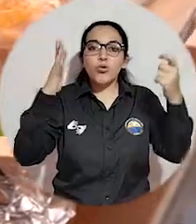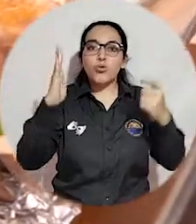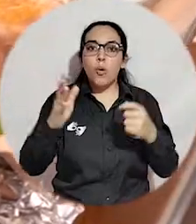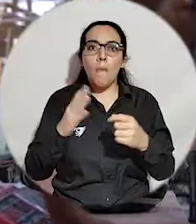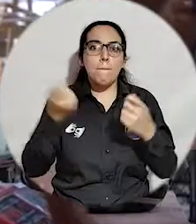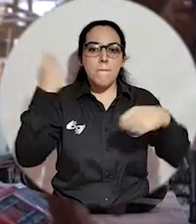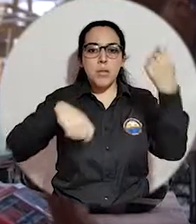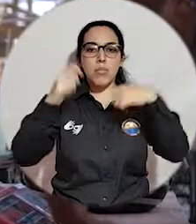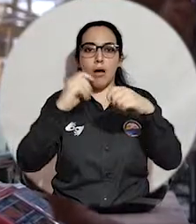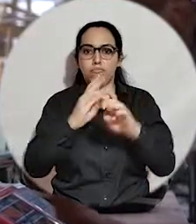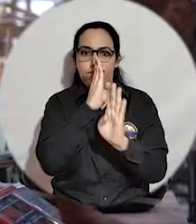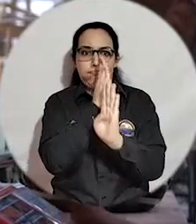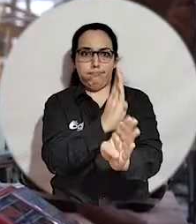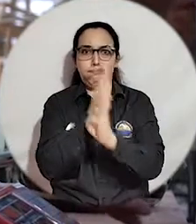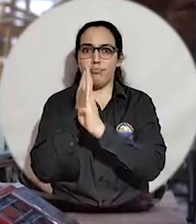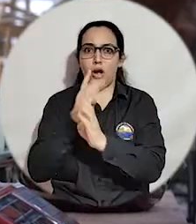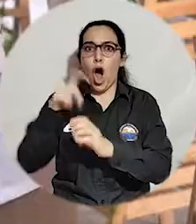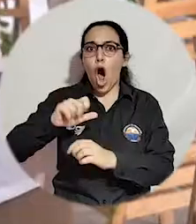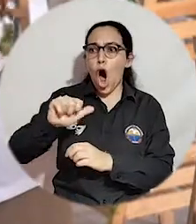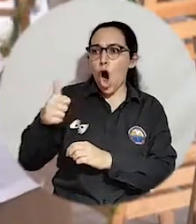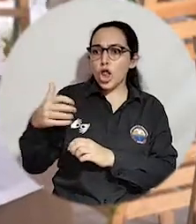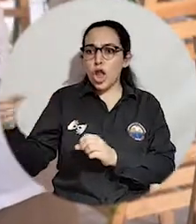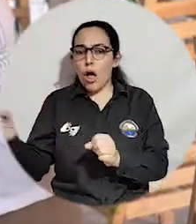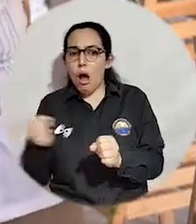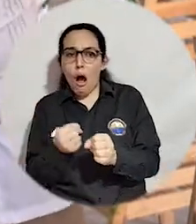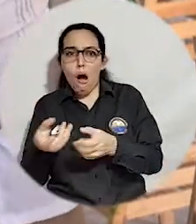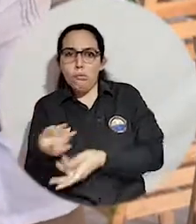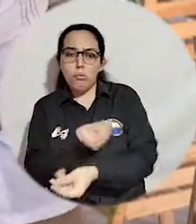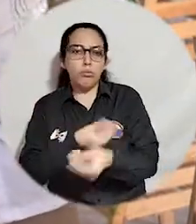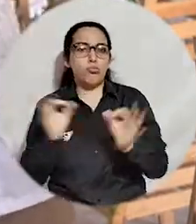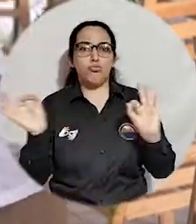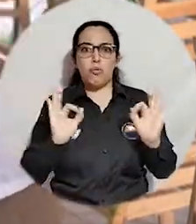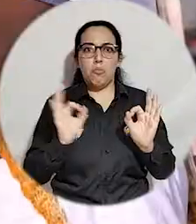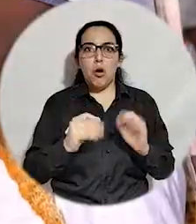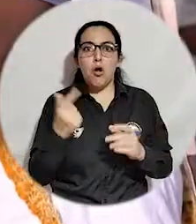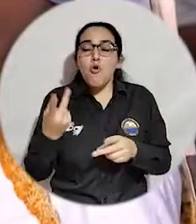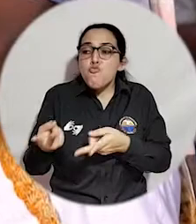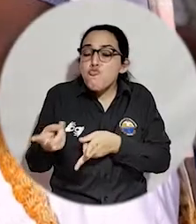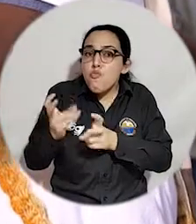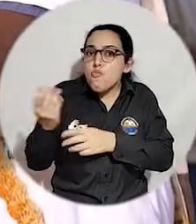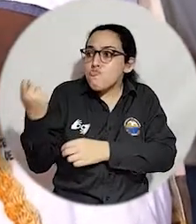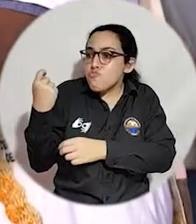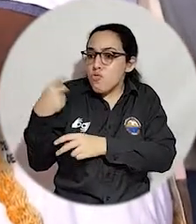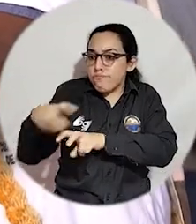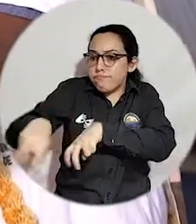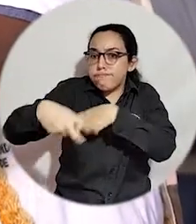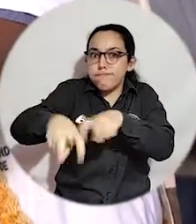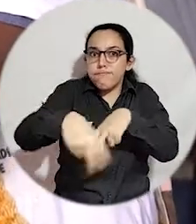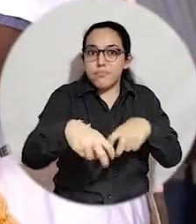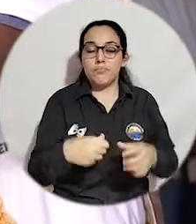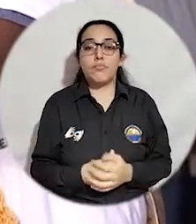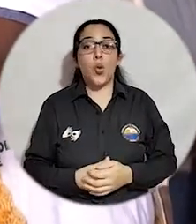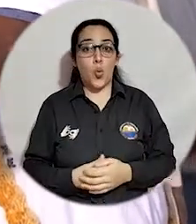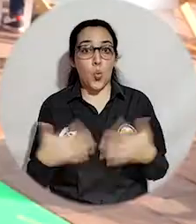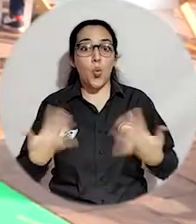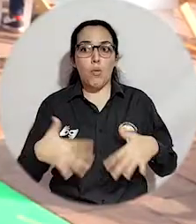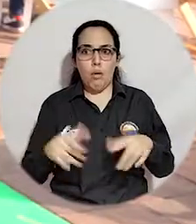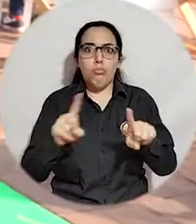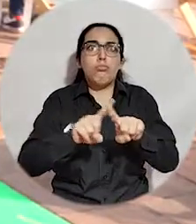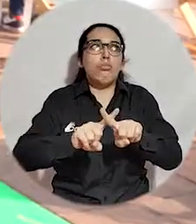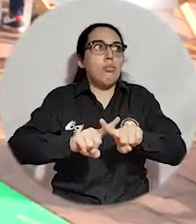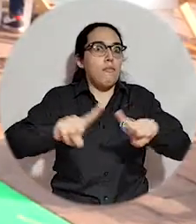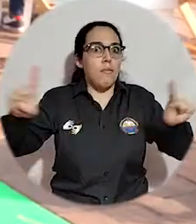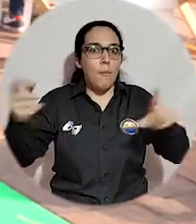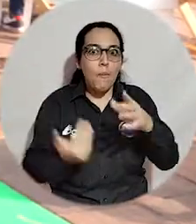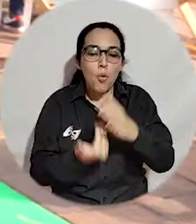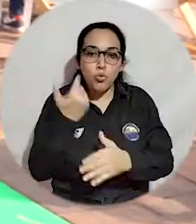la oportunidad de establecer ventas directas con clientes finales, sin intermediarios, con precios justos y productos recién cosechados. Claro,